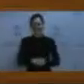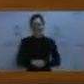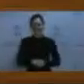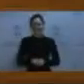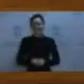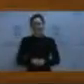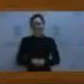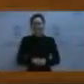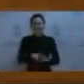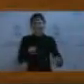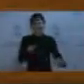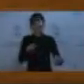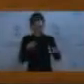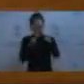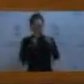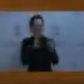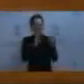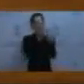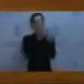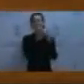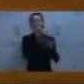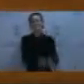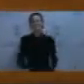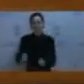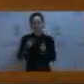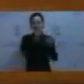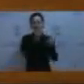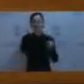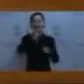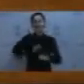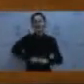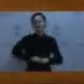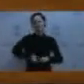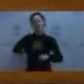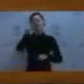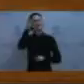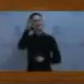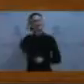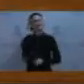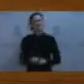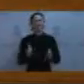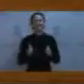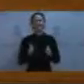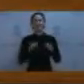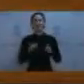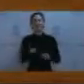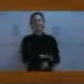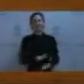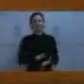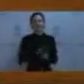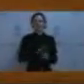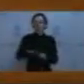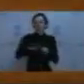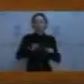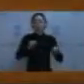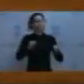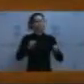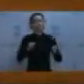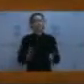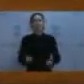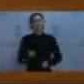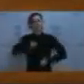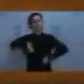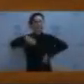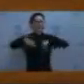frontal. Tanto protegen, que lo único que joroban es al paisano del pueblo, al medio rural. Sí, mucha flora, mucha